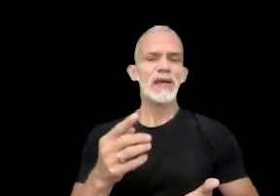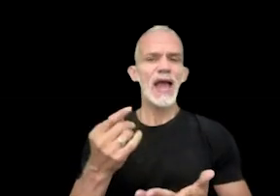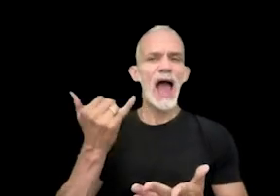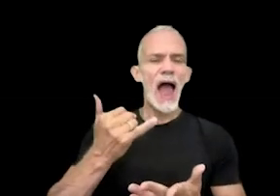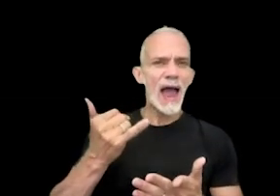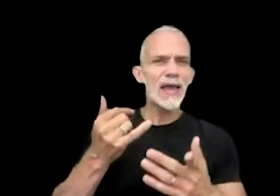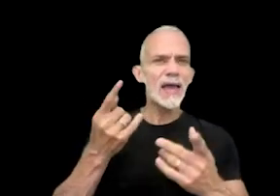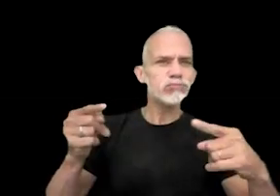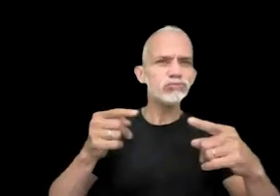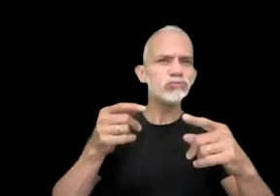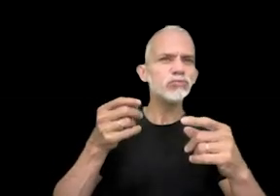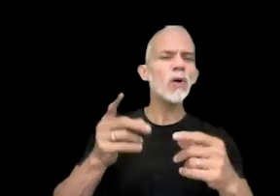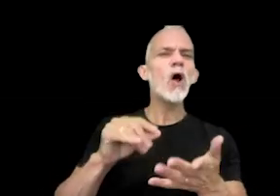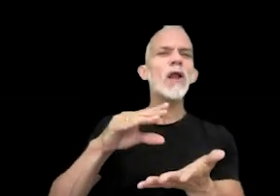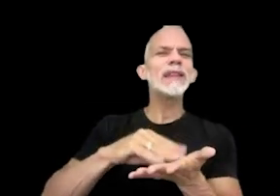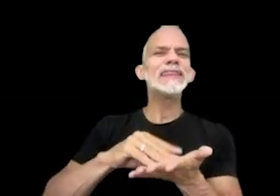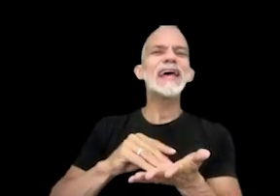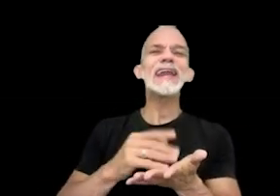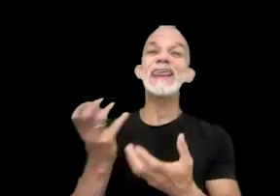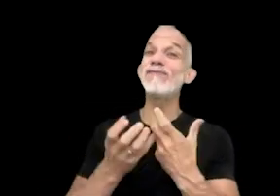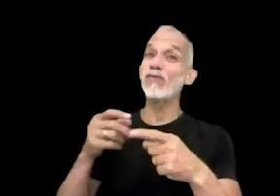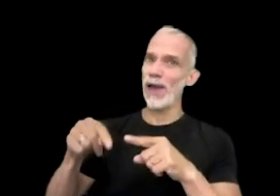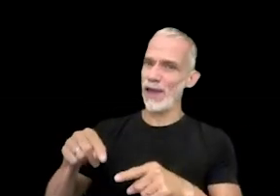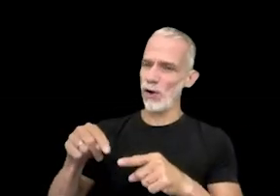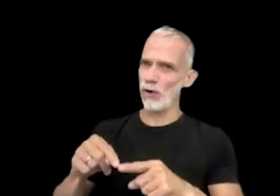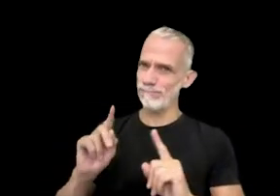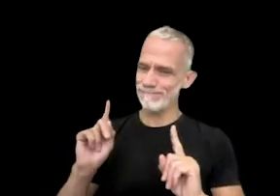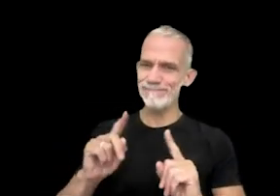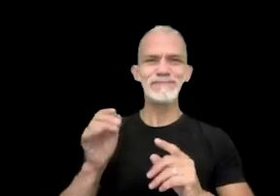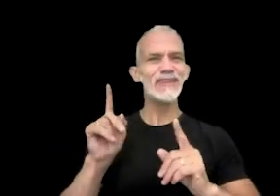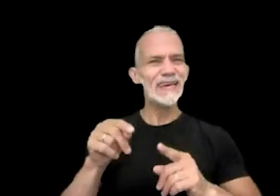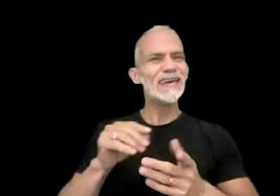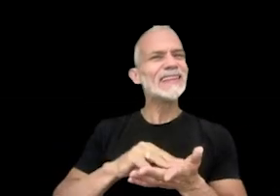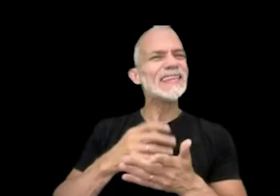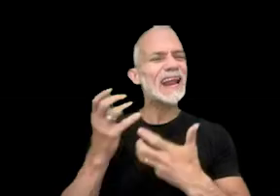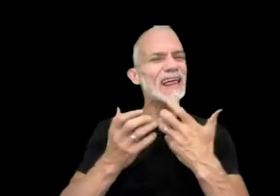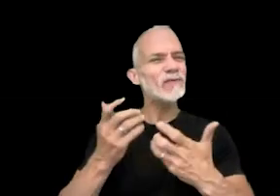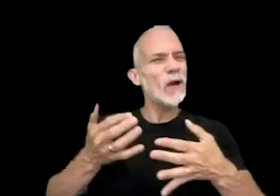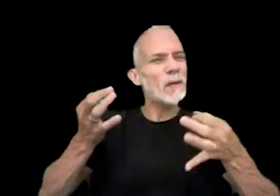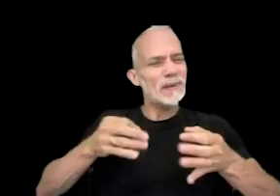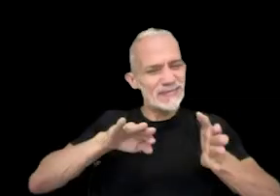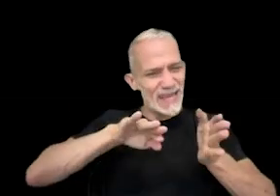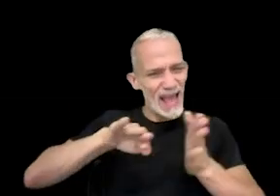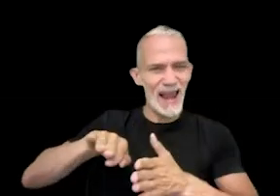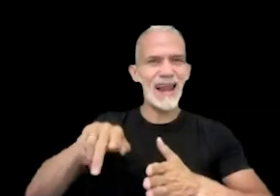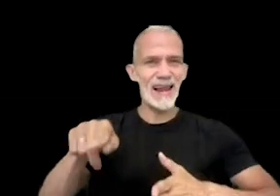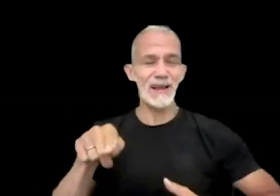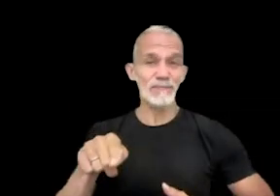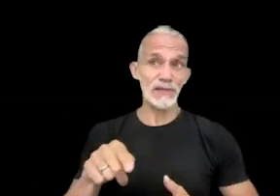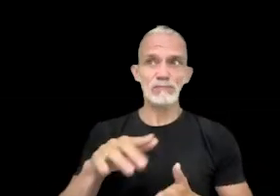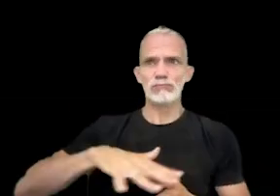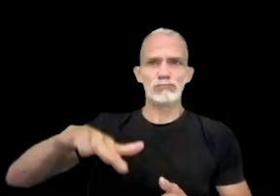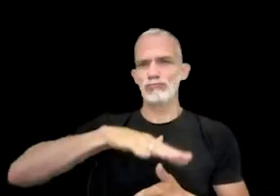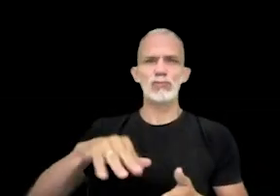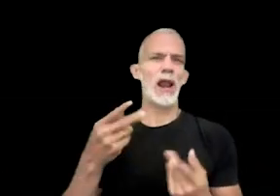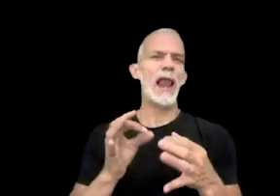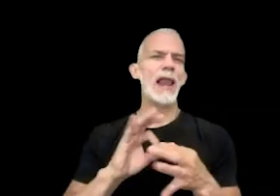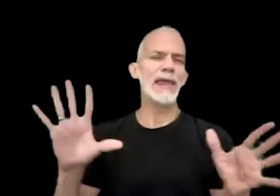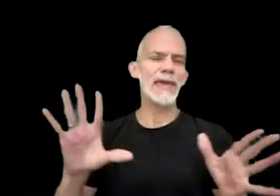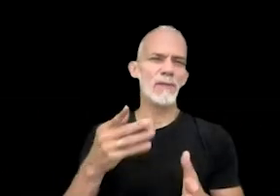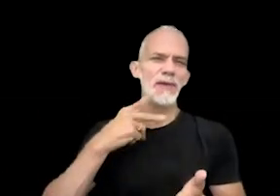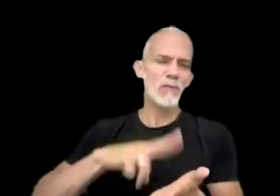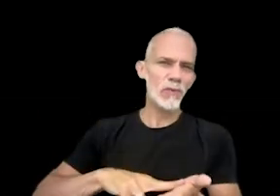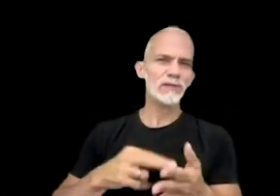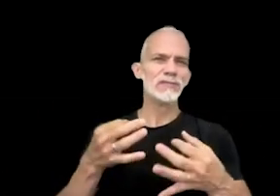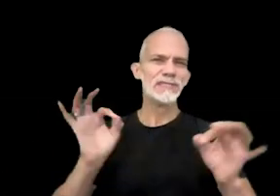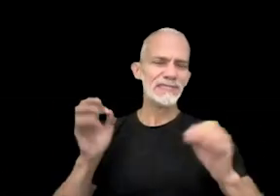operaciones con Tierra del Fuego, porque recordemos que Tierra del Fuego, aparte de ser zona franca, de estar alcanzada por